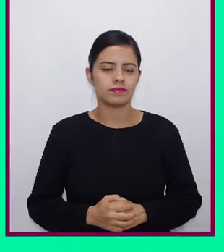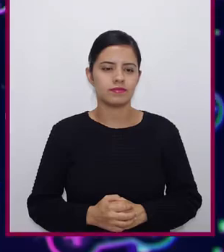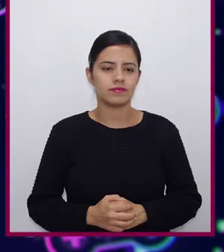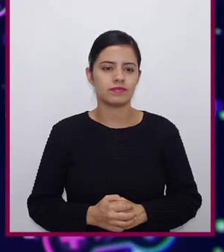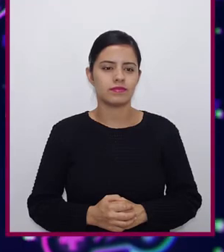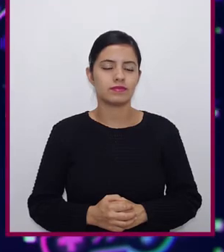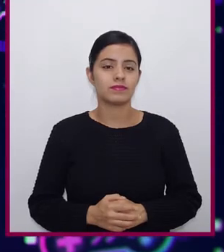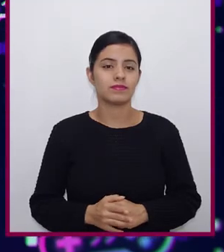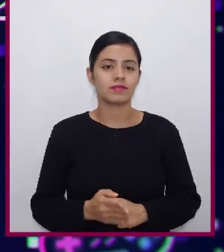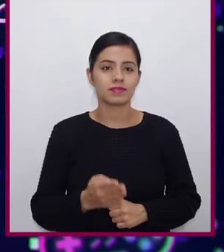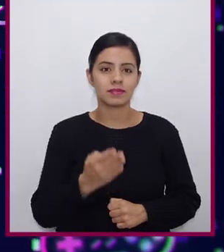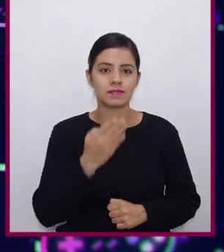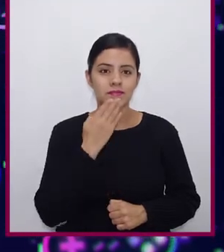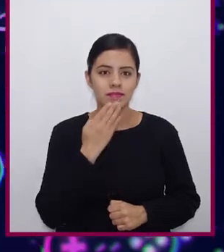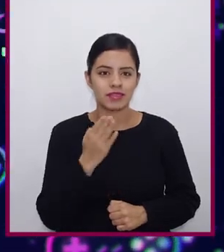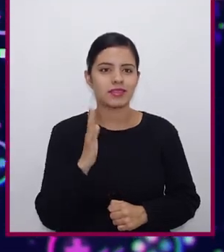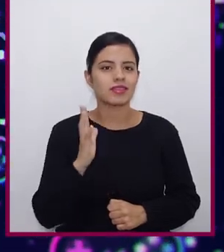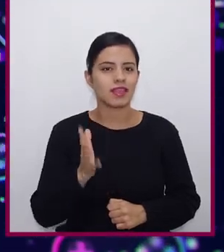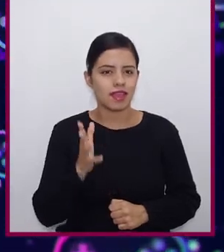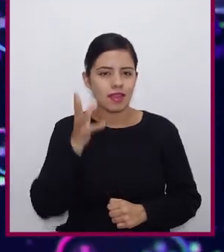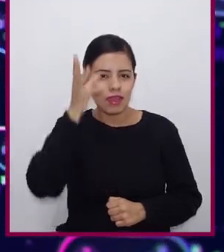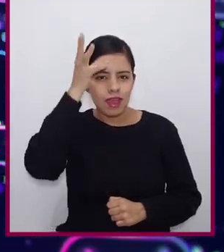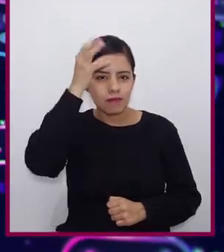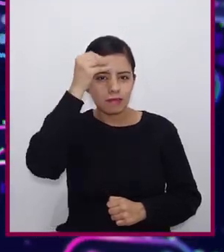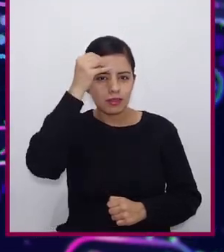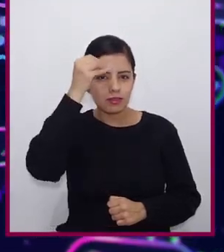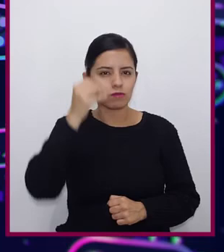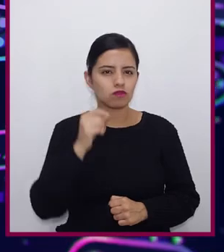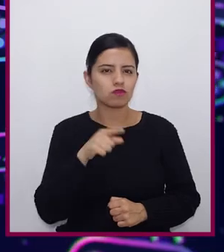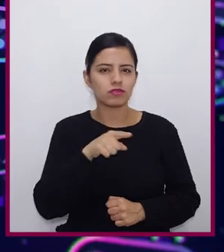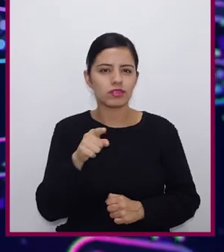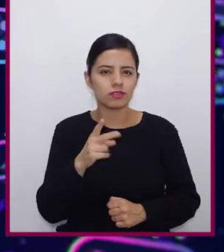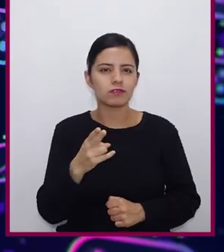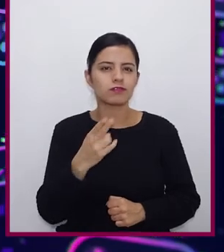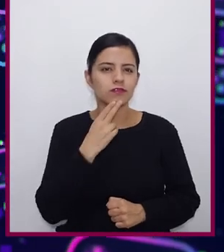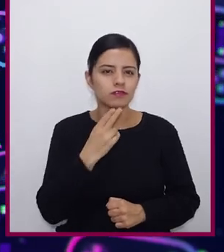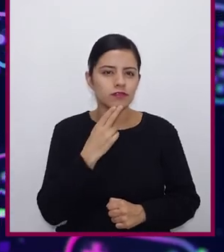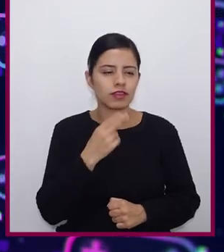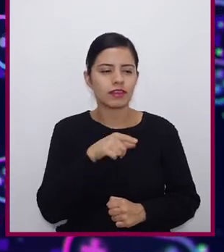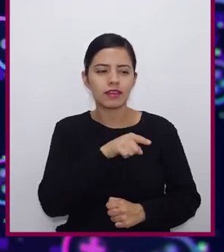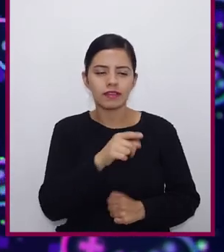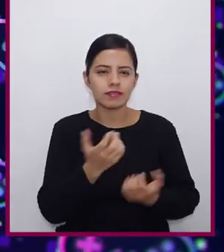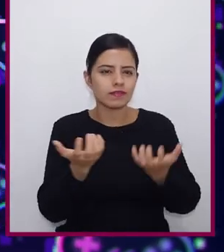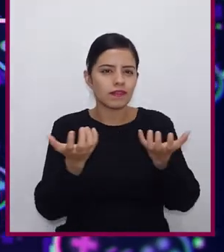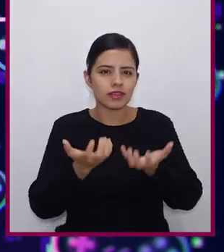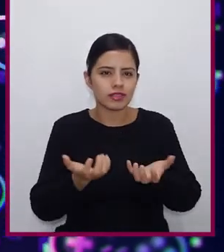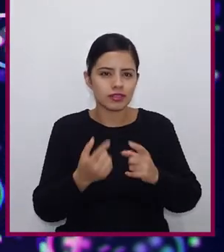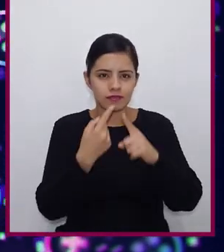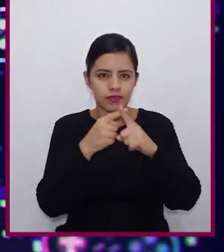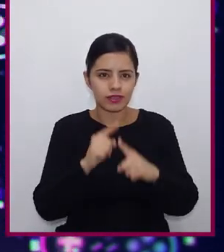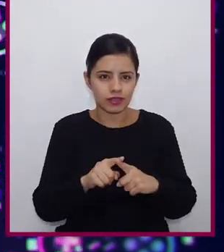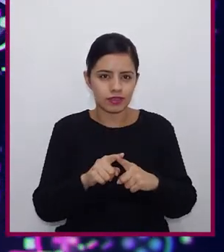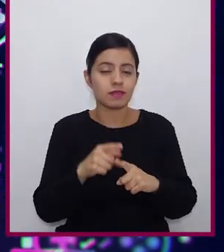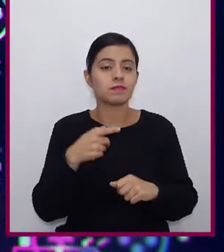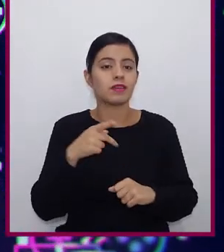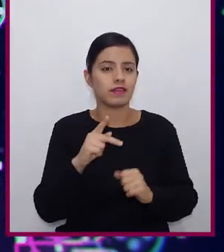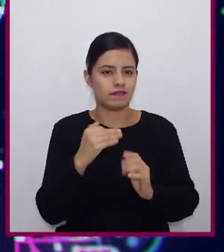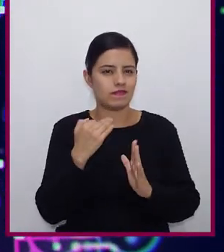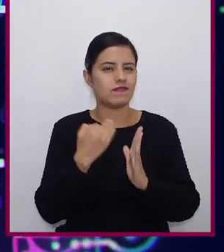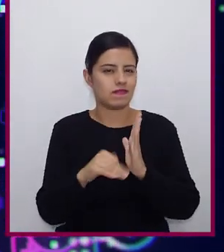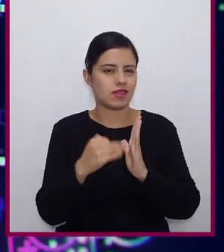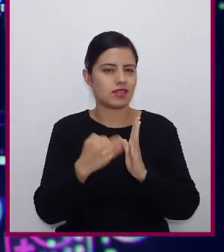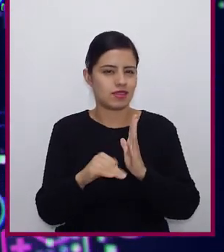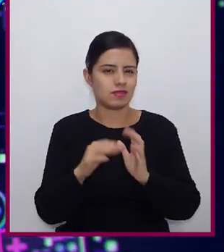Muy bien, ya aprendimos a usar los atributos, pero todavía nos faltan algunas armas